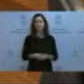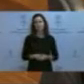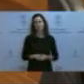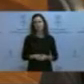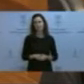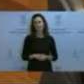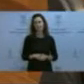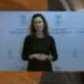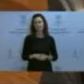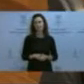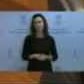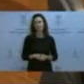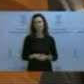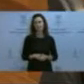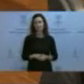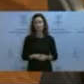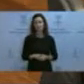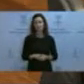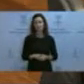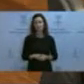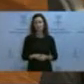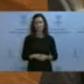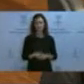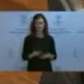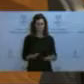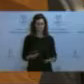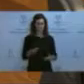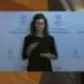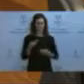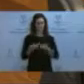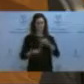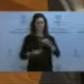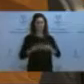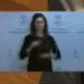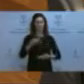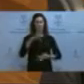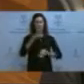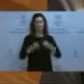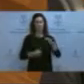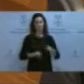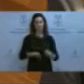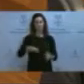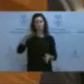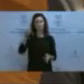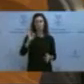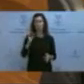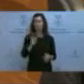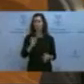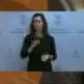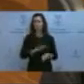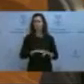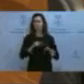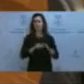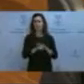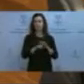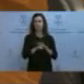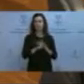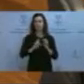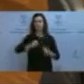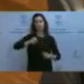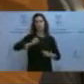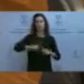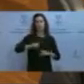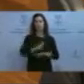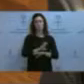es este el procedimiento judicial único que se refiere a la gestión del exconsejero José